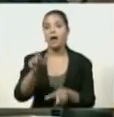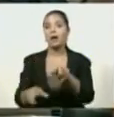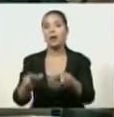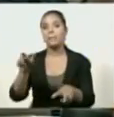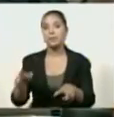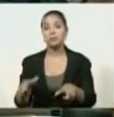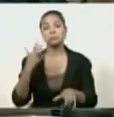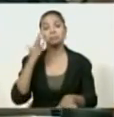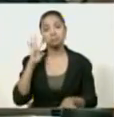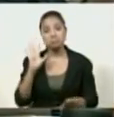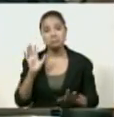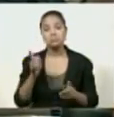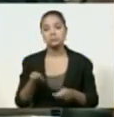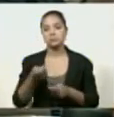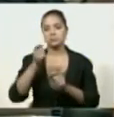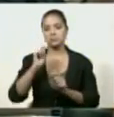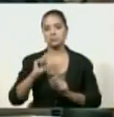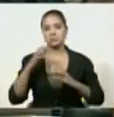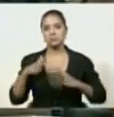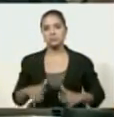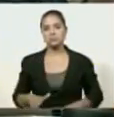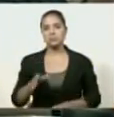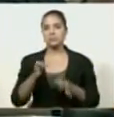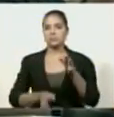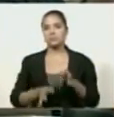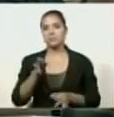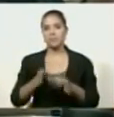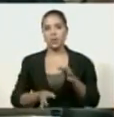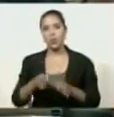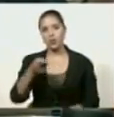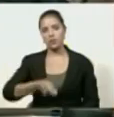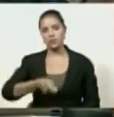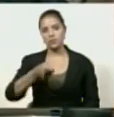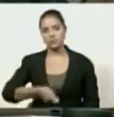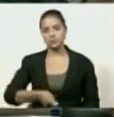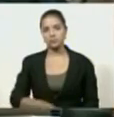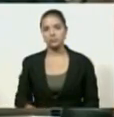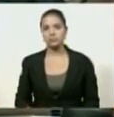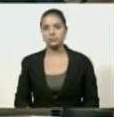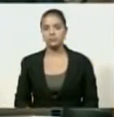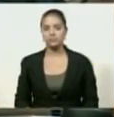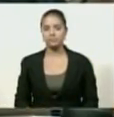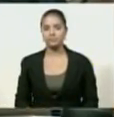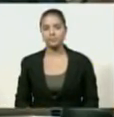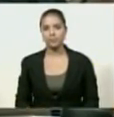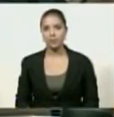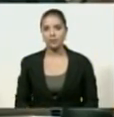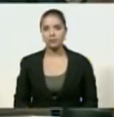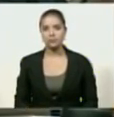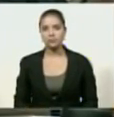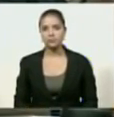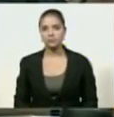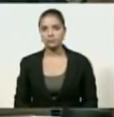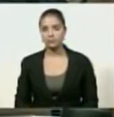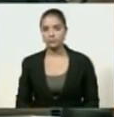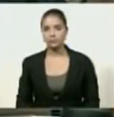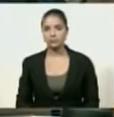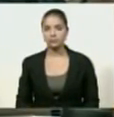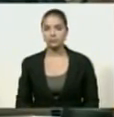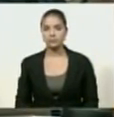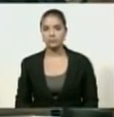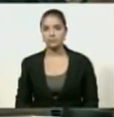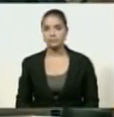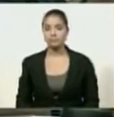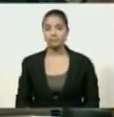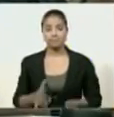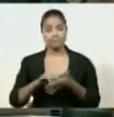se pretendan investir del cargo de magistrados de este o magistrada de este alto tribunal, que tal conducta